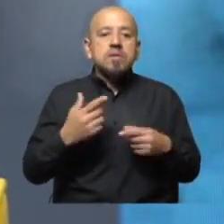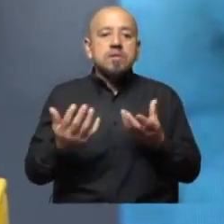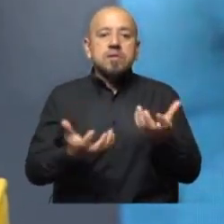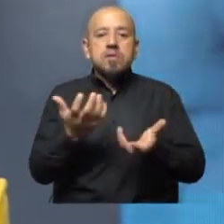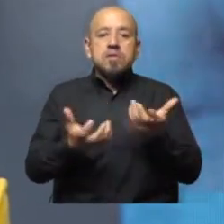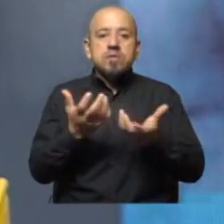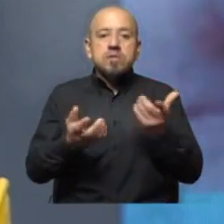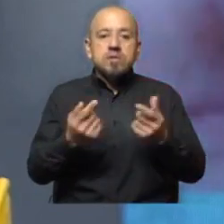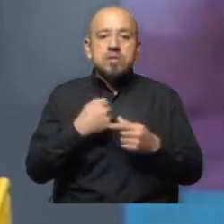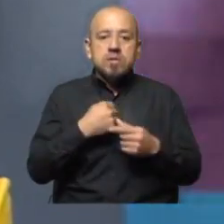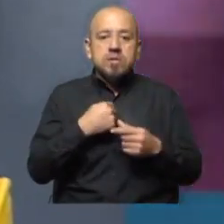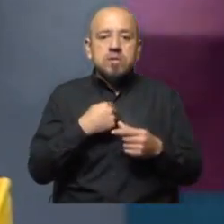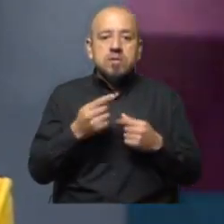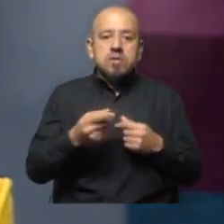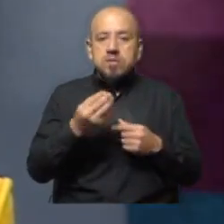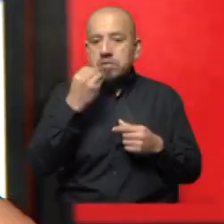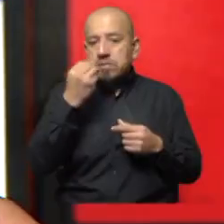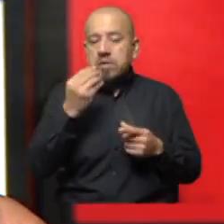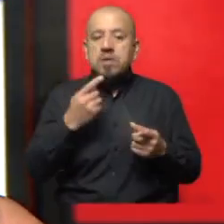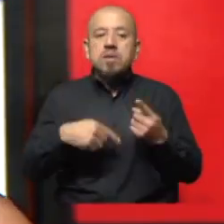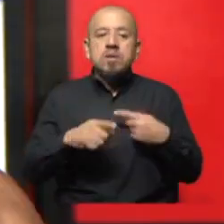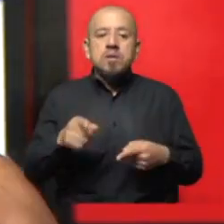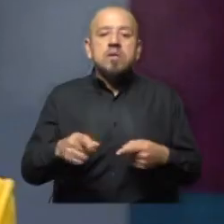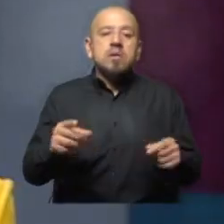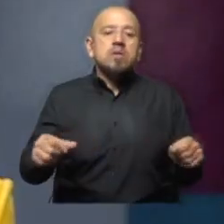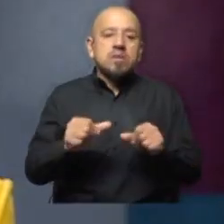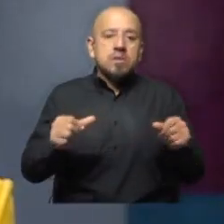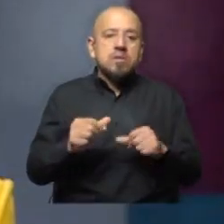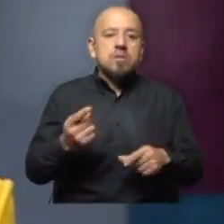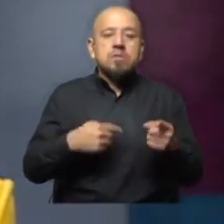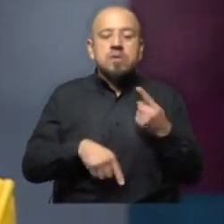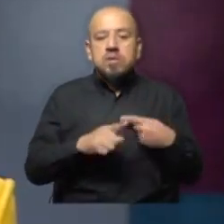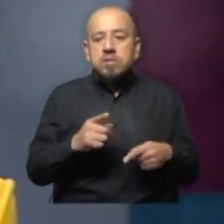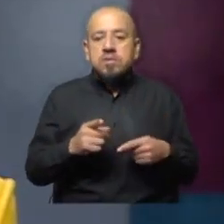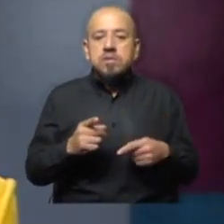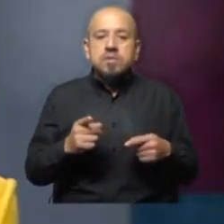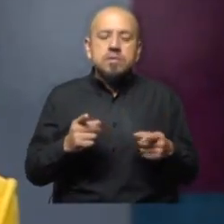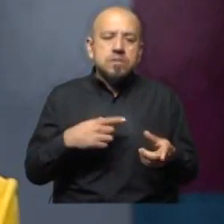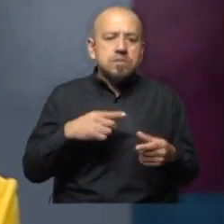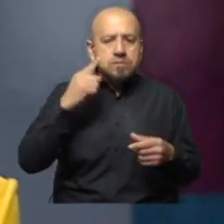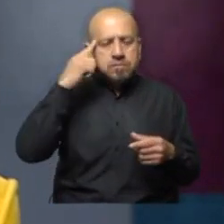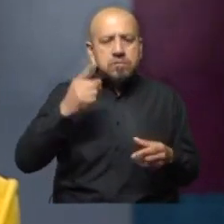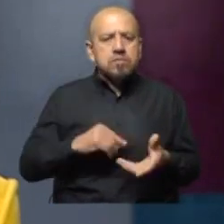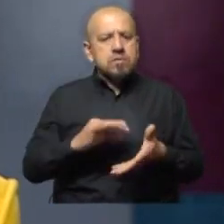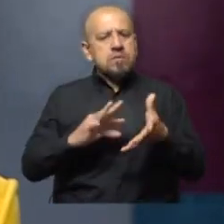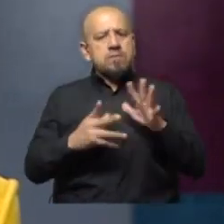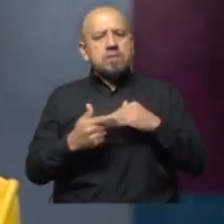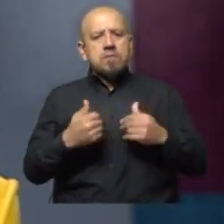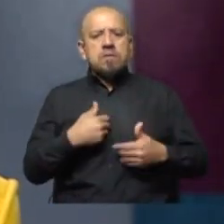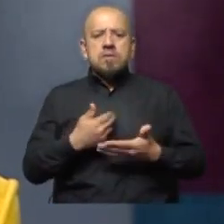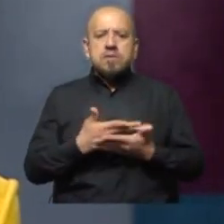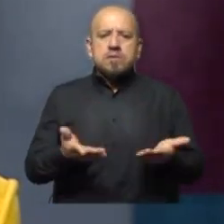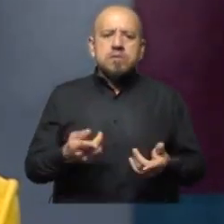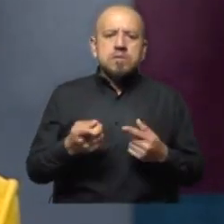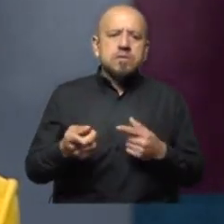bien para mí sola comer ya muy mal entonces bueno lo hago también pero es verdad que me parece una real y una manera de expresar el cariño